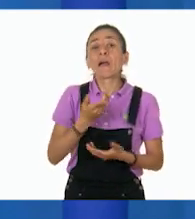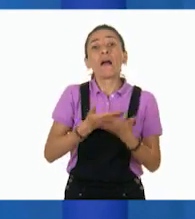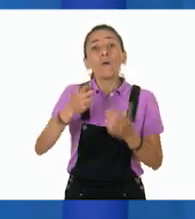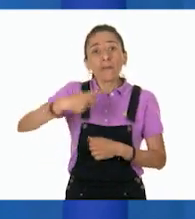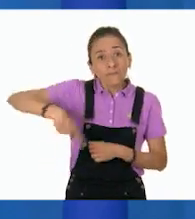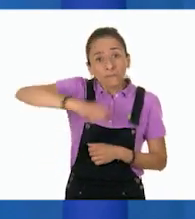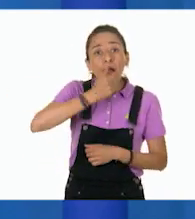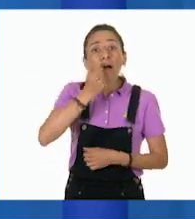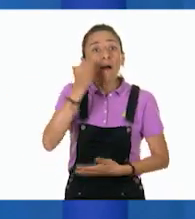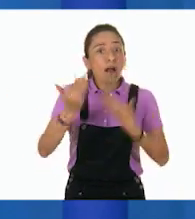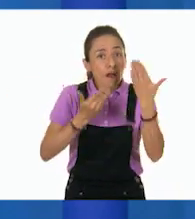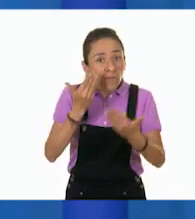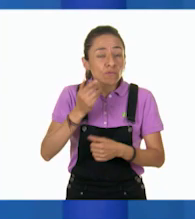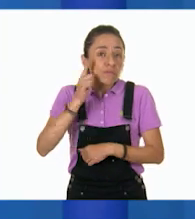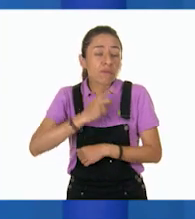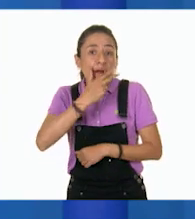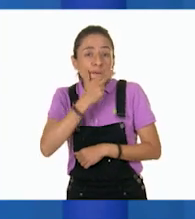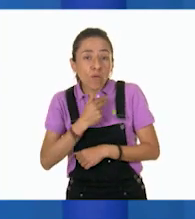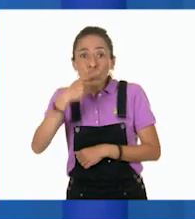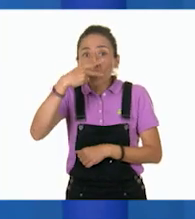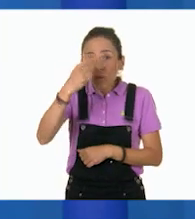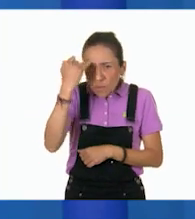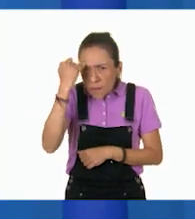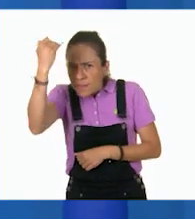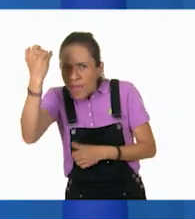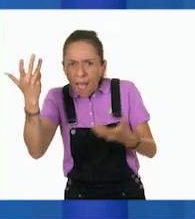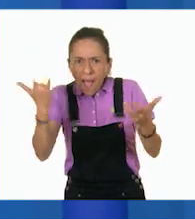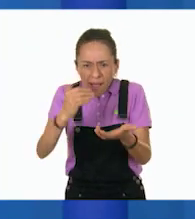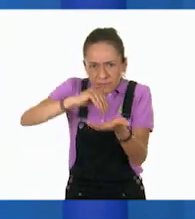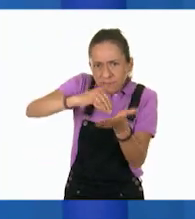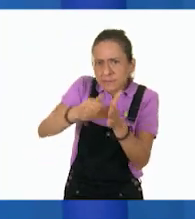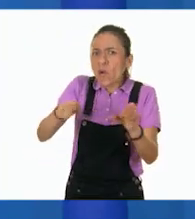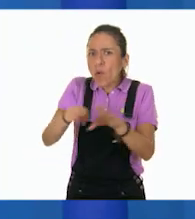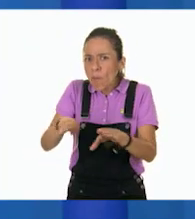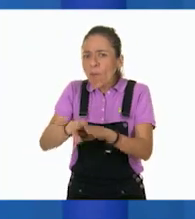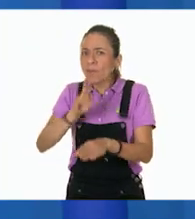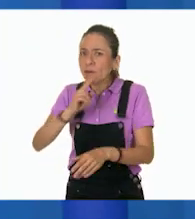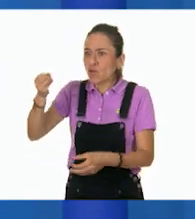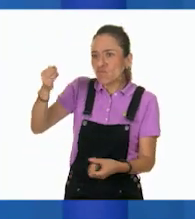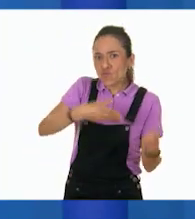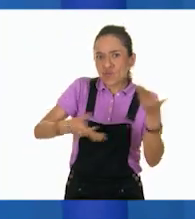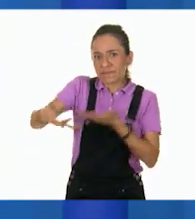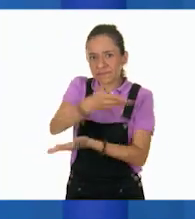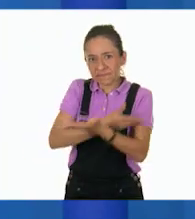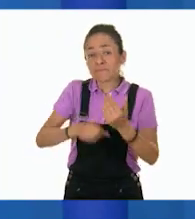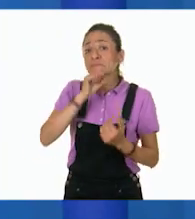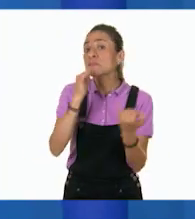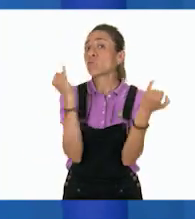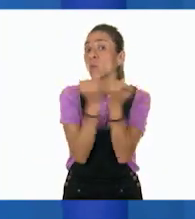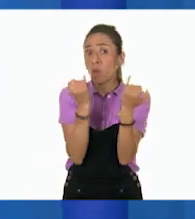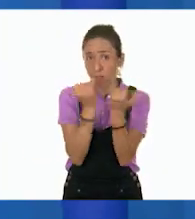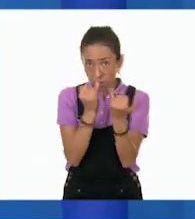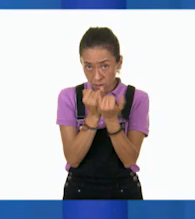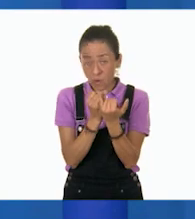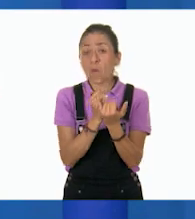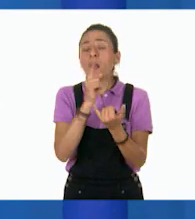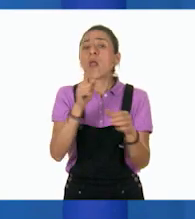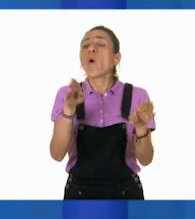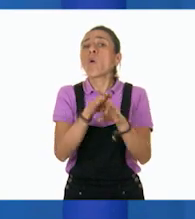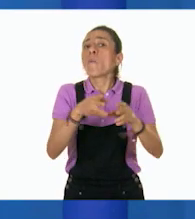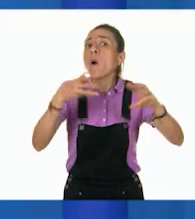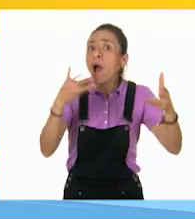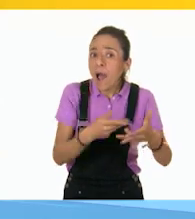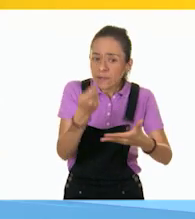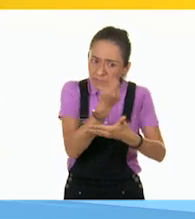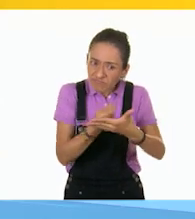las estrategias que llevan a cabo al aprender y sobre todo cuando utilizan recursos tanto gráficos como tecnológicos en su proceso de